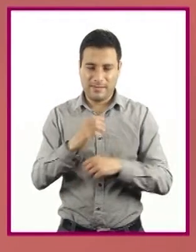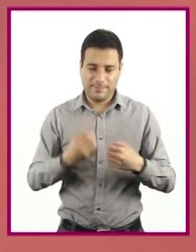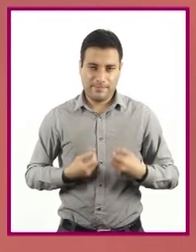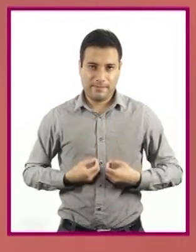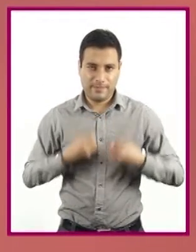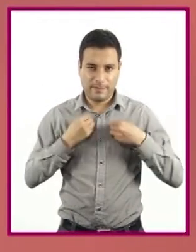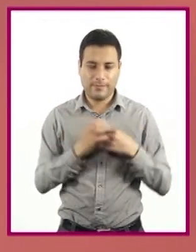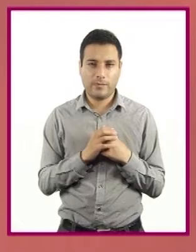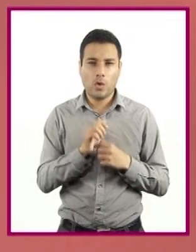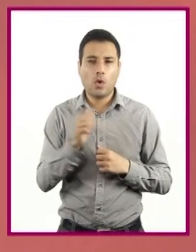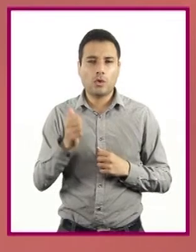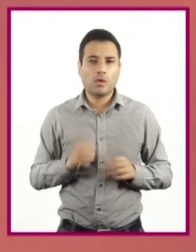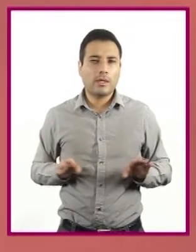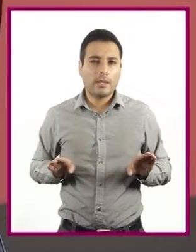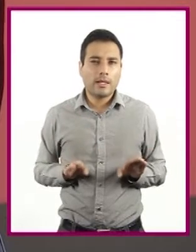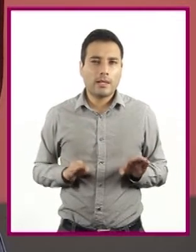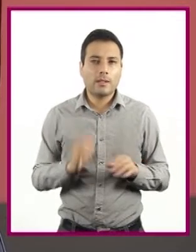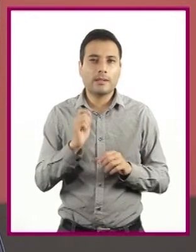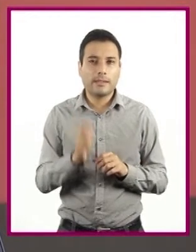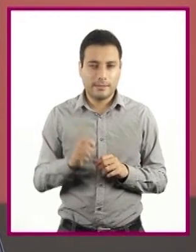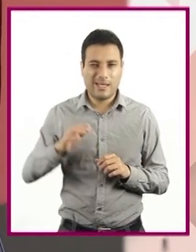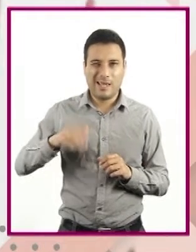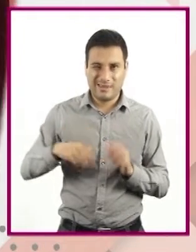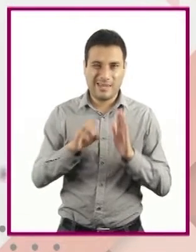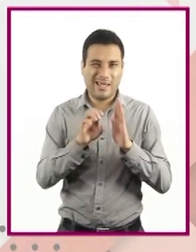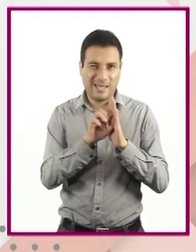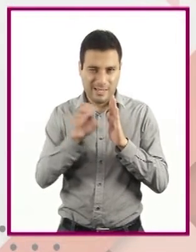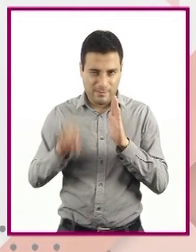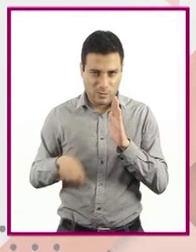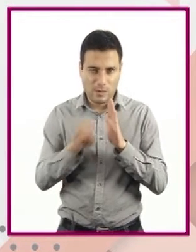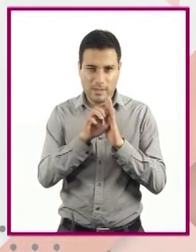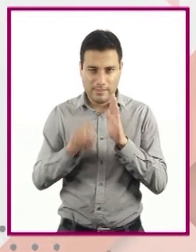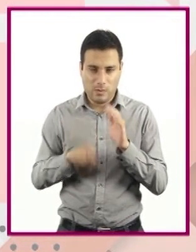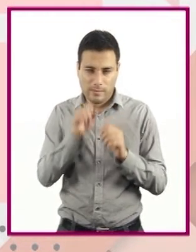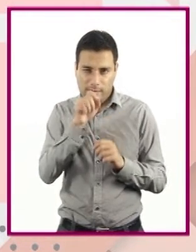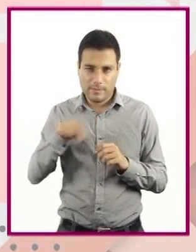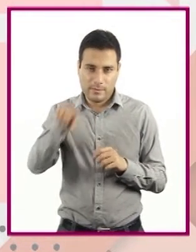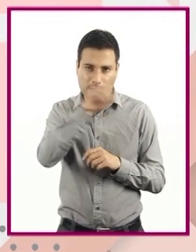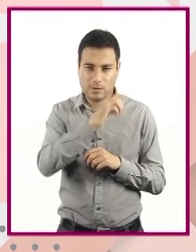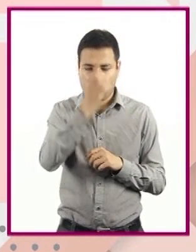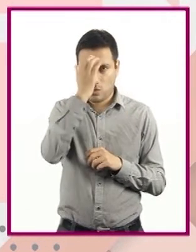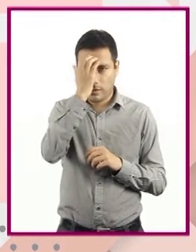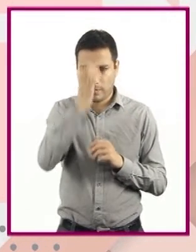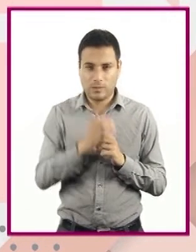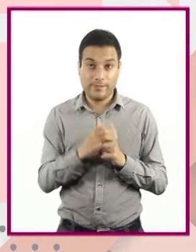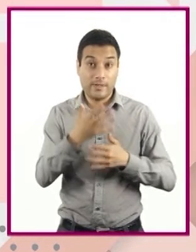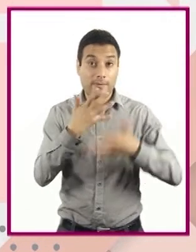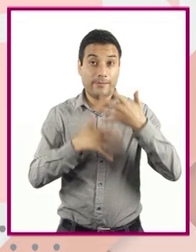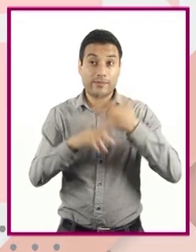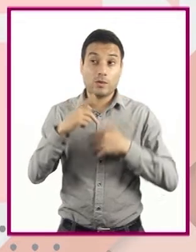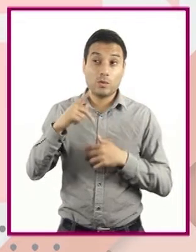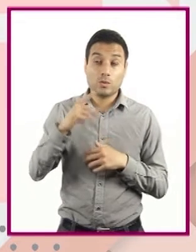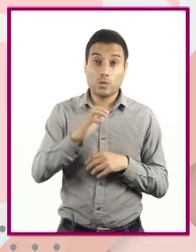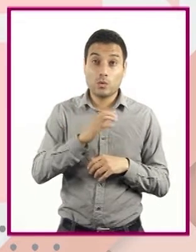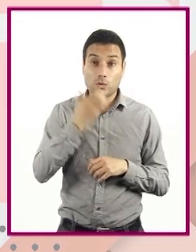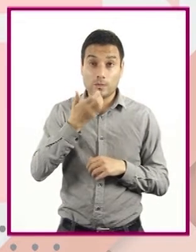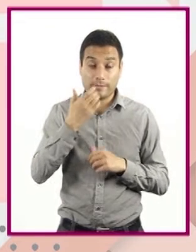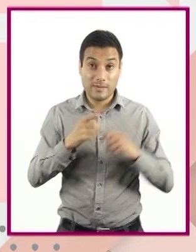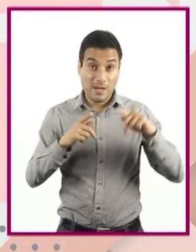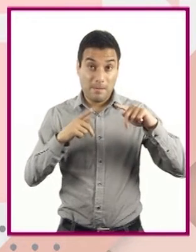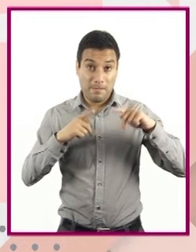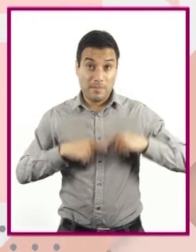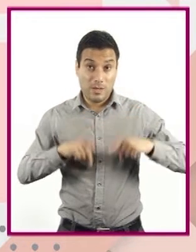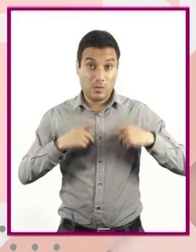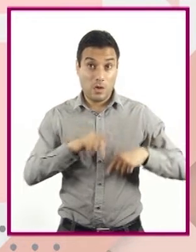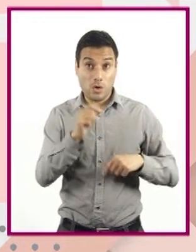hace obvia a través de los 3 ejemplos arriba mencionados. Los proverbios clásicos no son transparentes para los externos a la